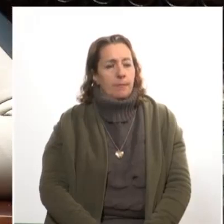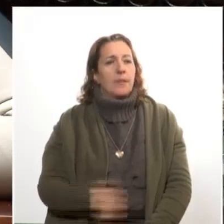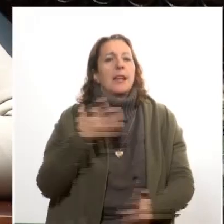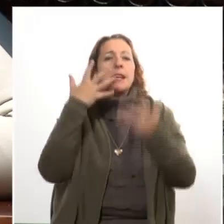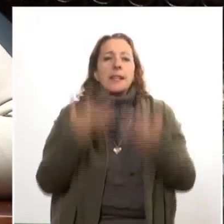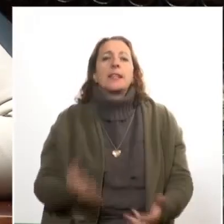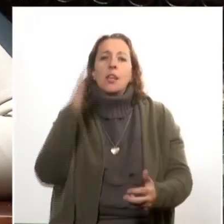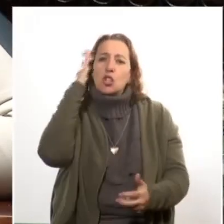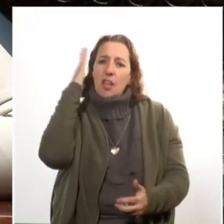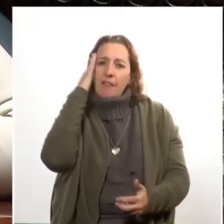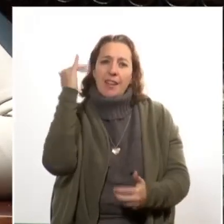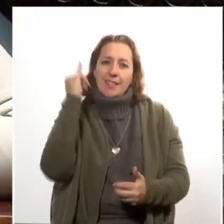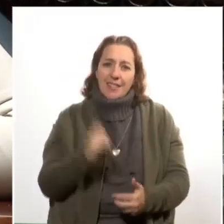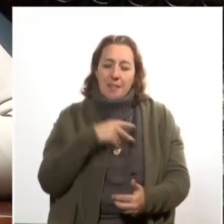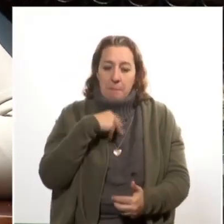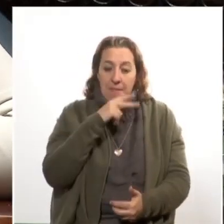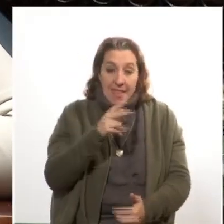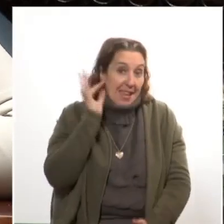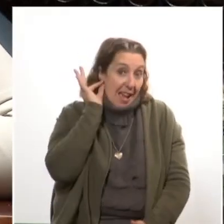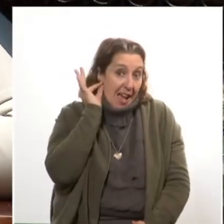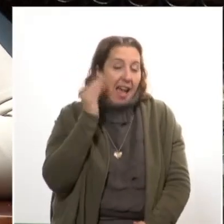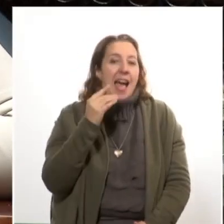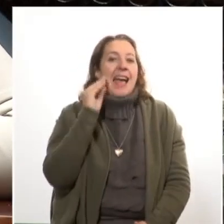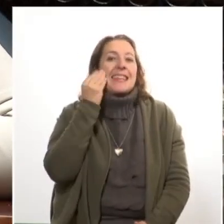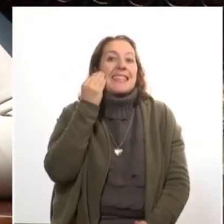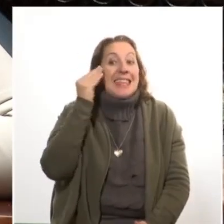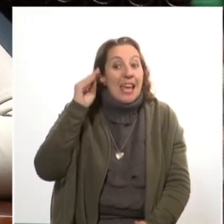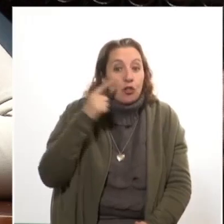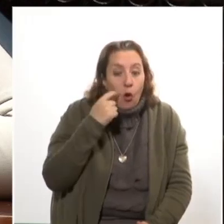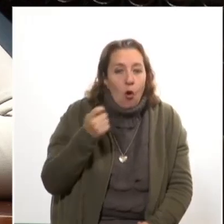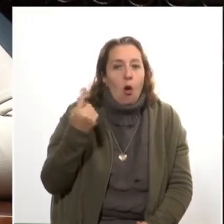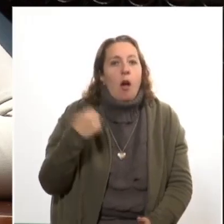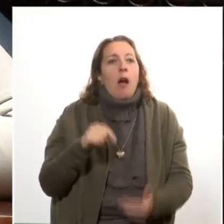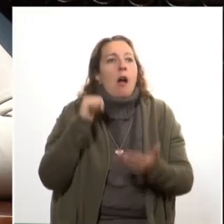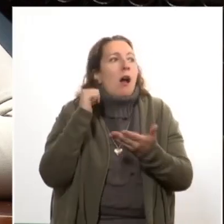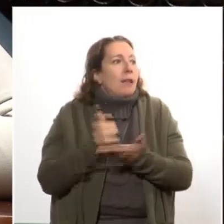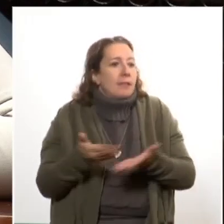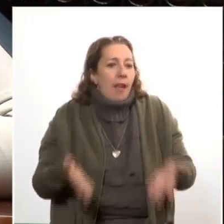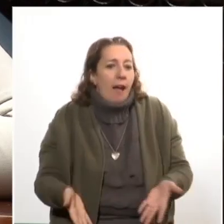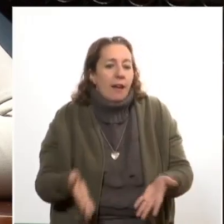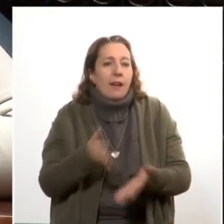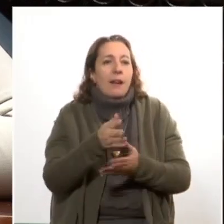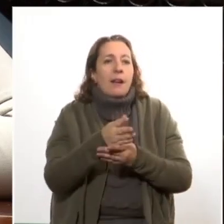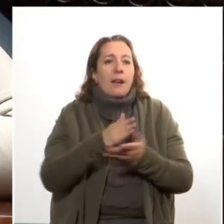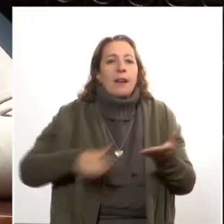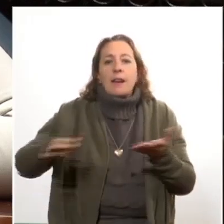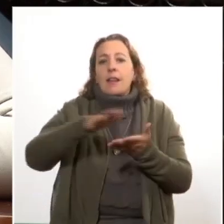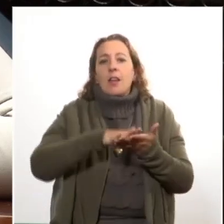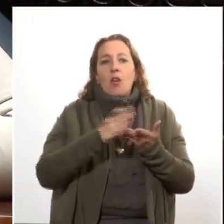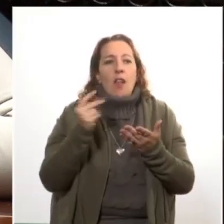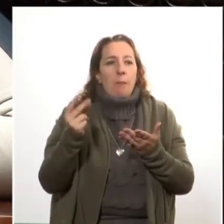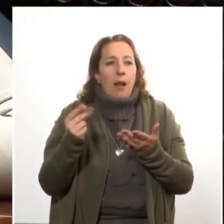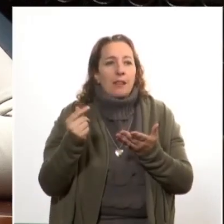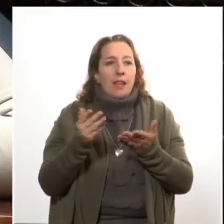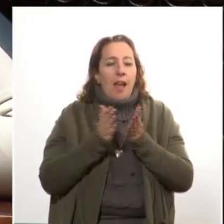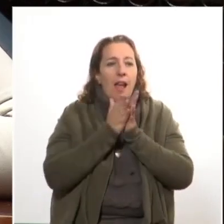quiero saber si mi hija y mi nieto están en el río, y mi yerno están en el Río de la Plata, para alquilar una lanchita y